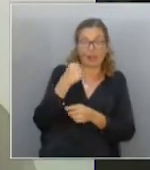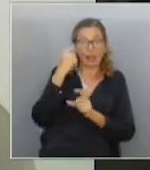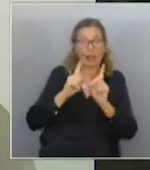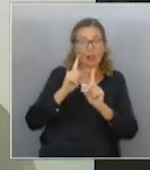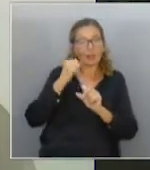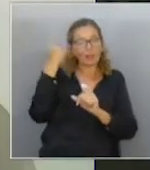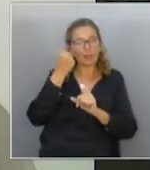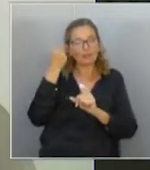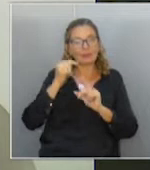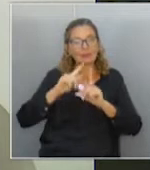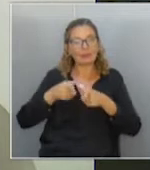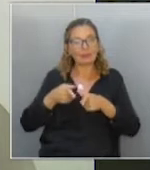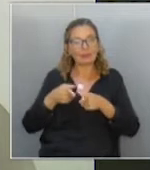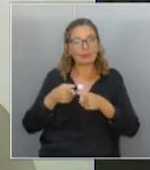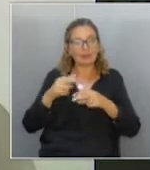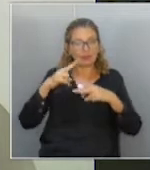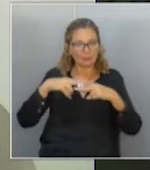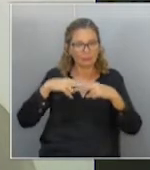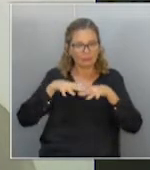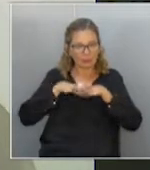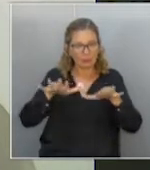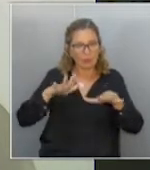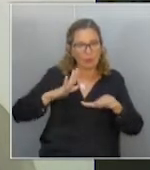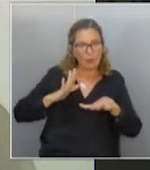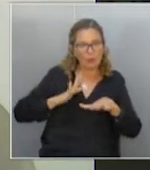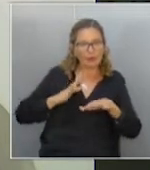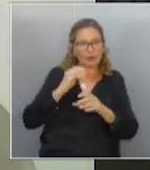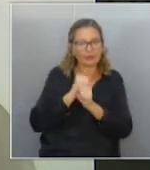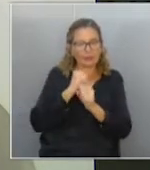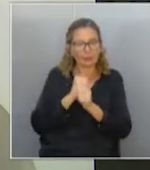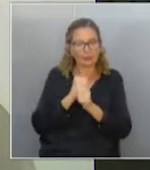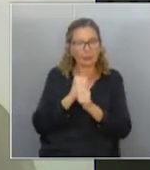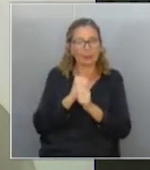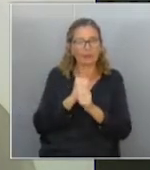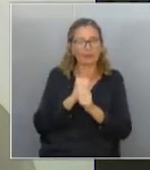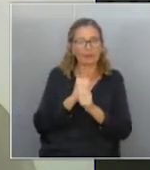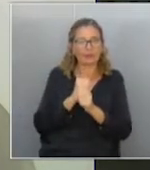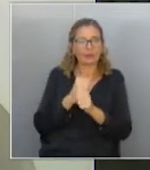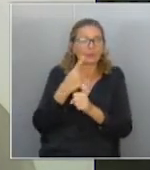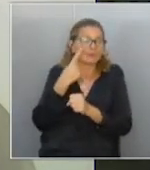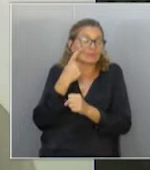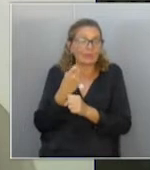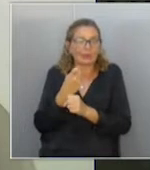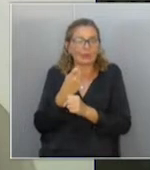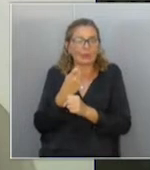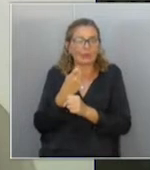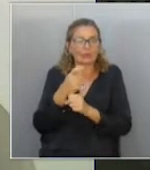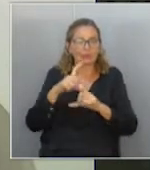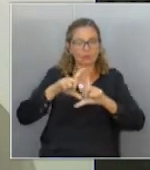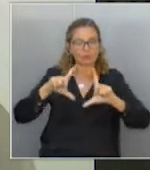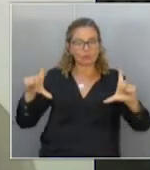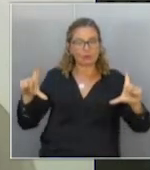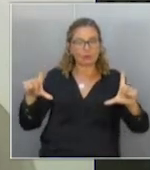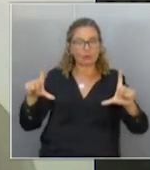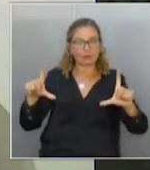tiene que ver con las redes, ¿no?, de mujeres y también los trabajos capaz que invisibilizados, es que estas balconeras